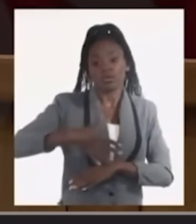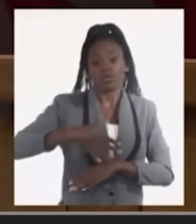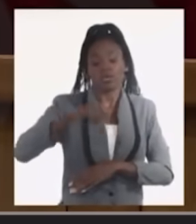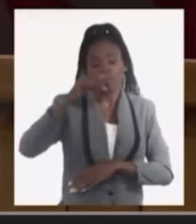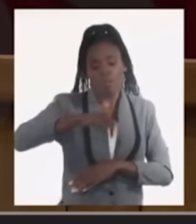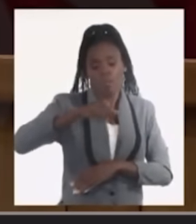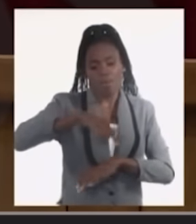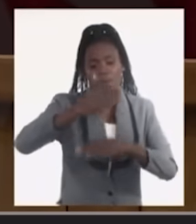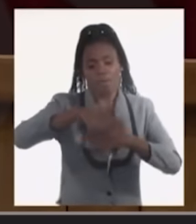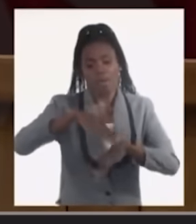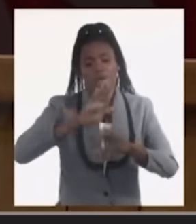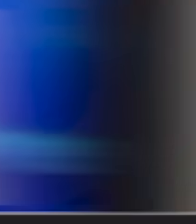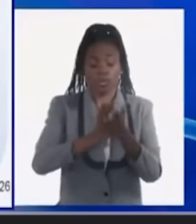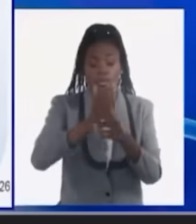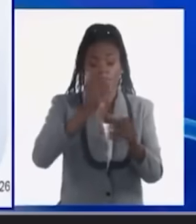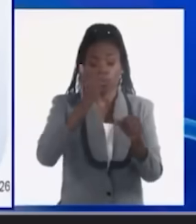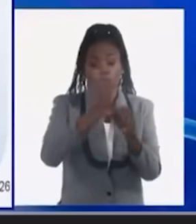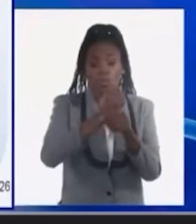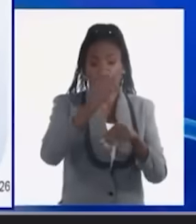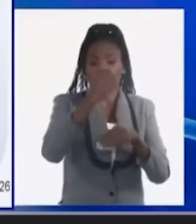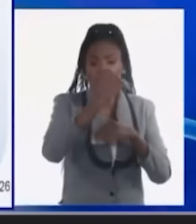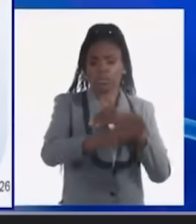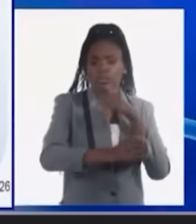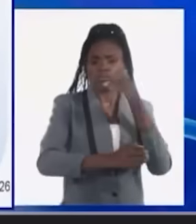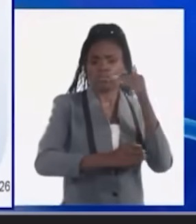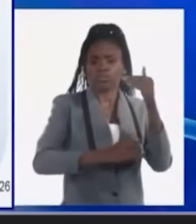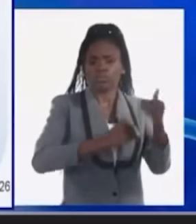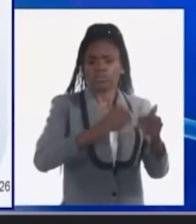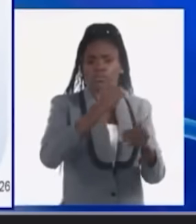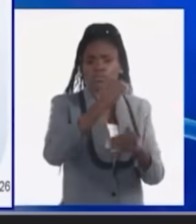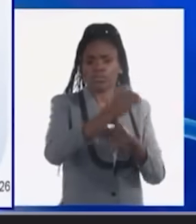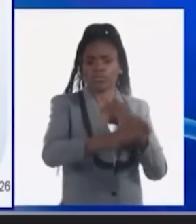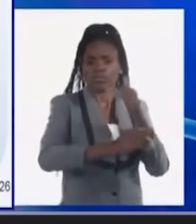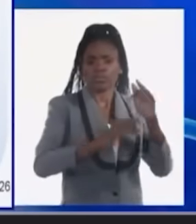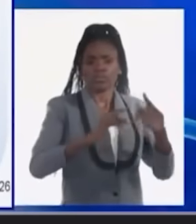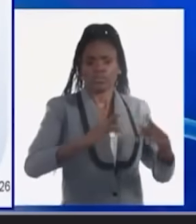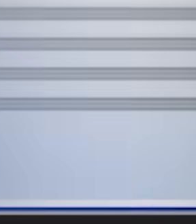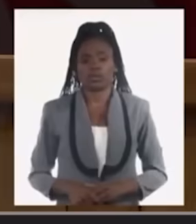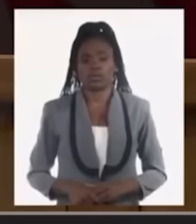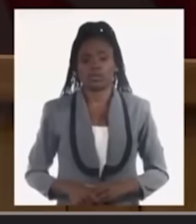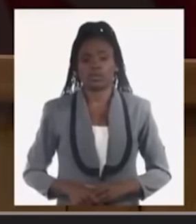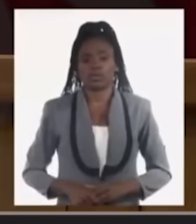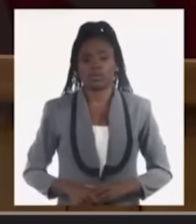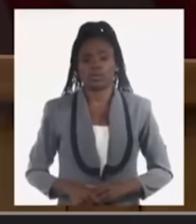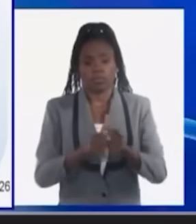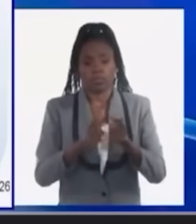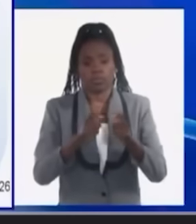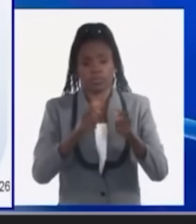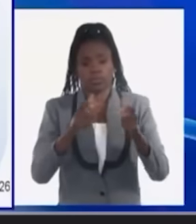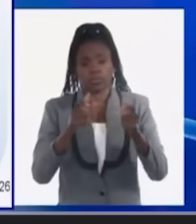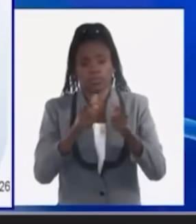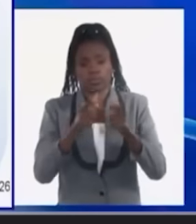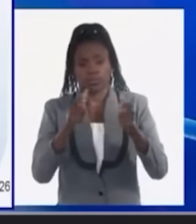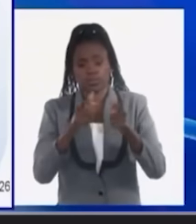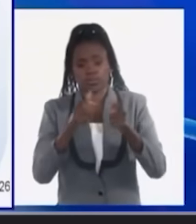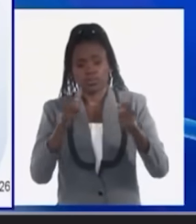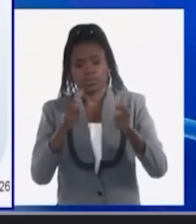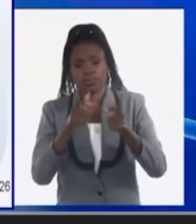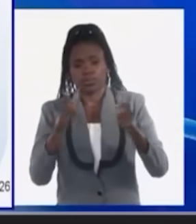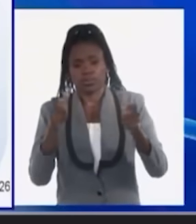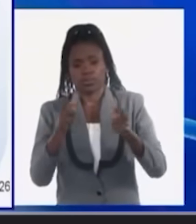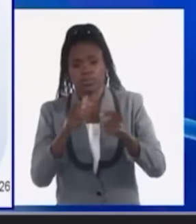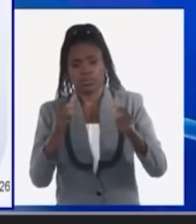están en el mercado nacional. Continuar el proceso de renegociación de la deuda, aumentar la participación de la